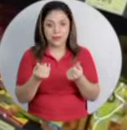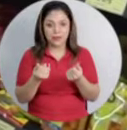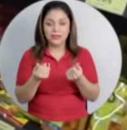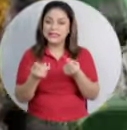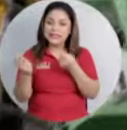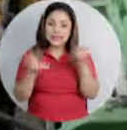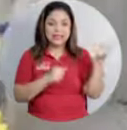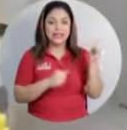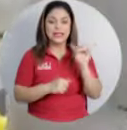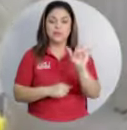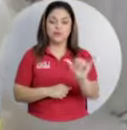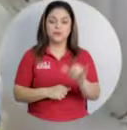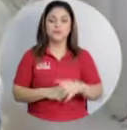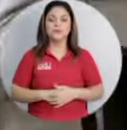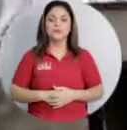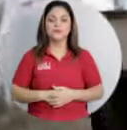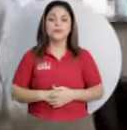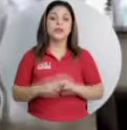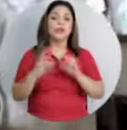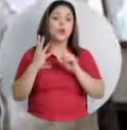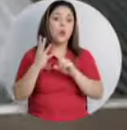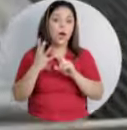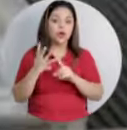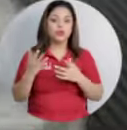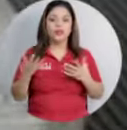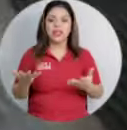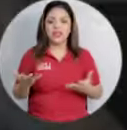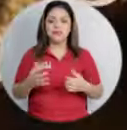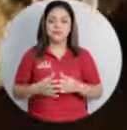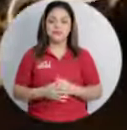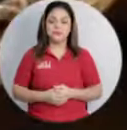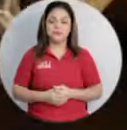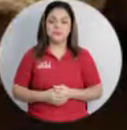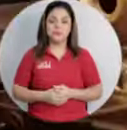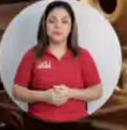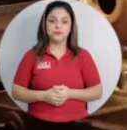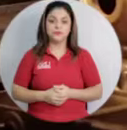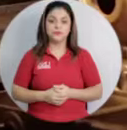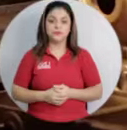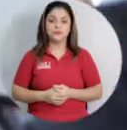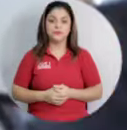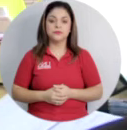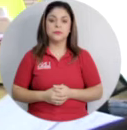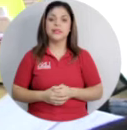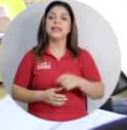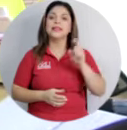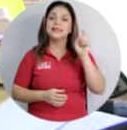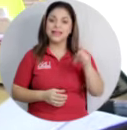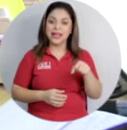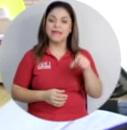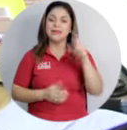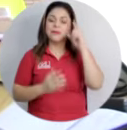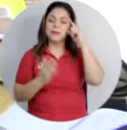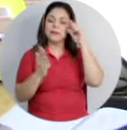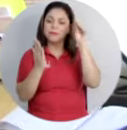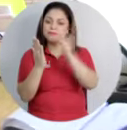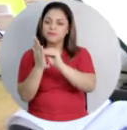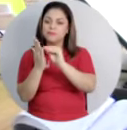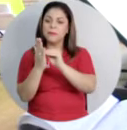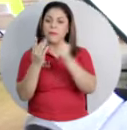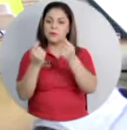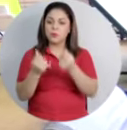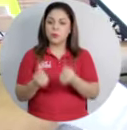plata. Entonces elimine eso. Y el cuarto elemento es precisamente, ahora sí, ya redefina su